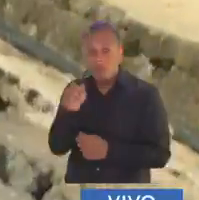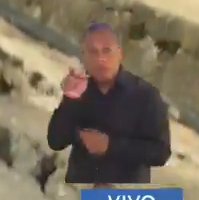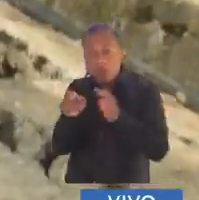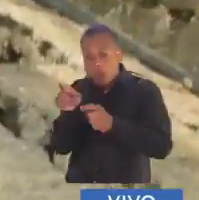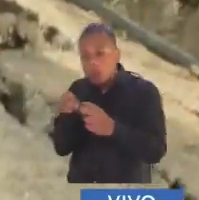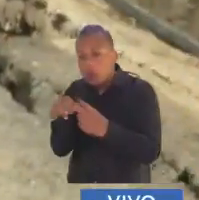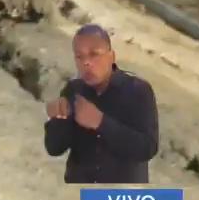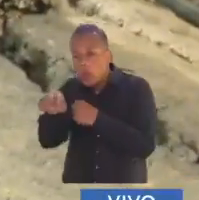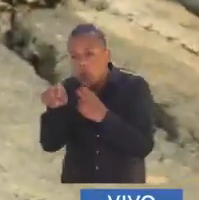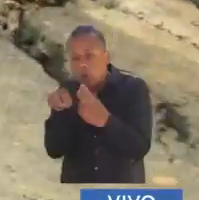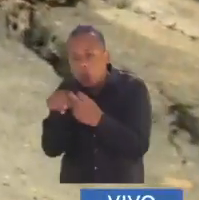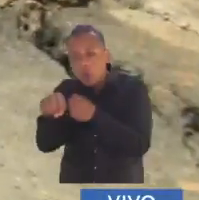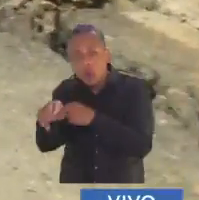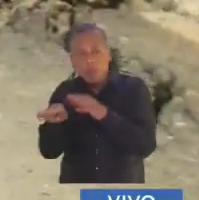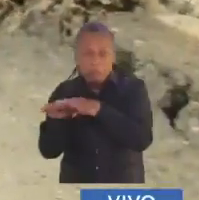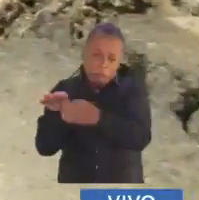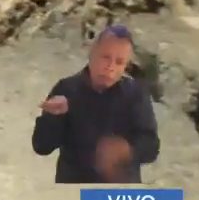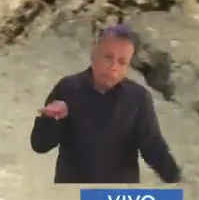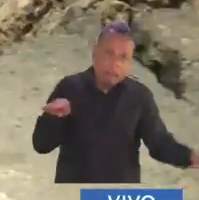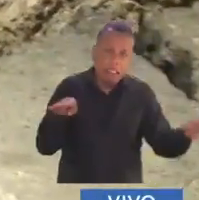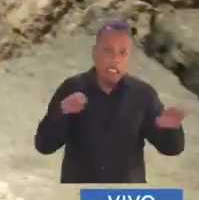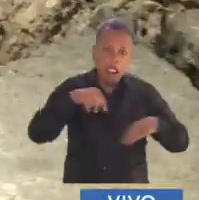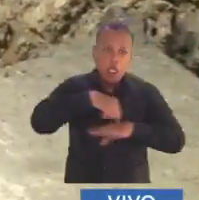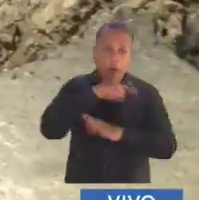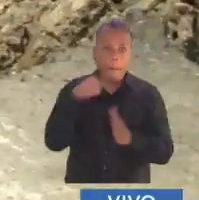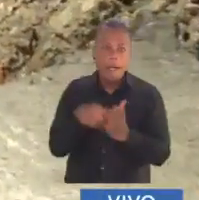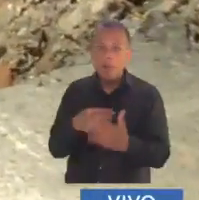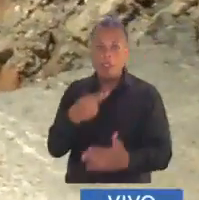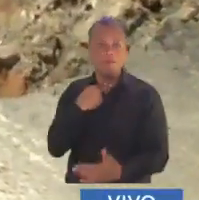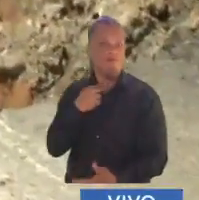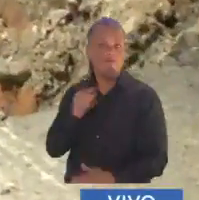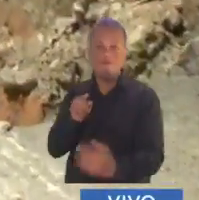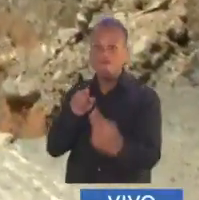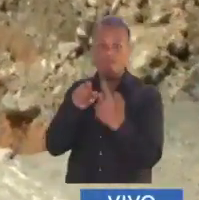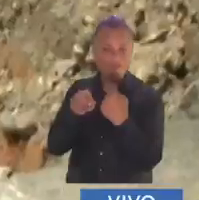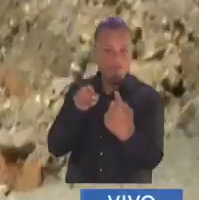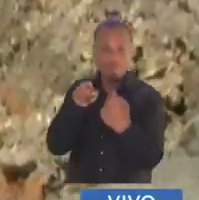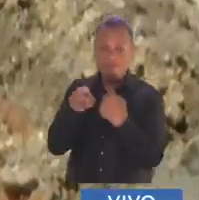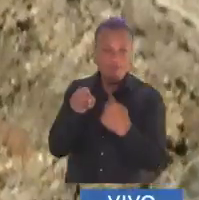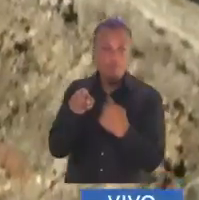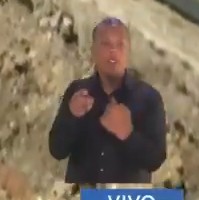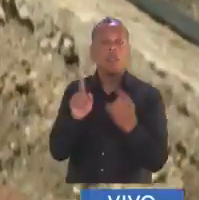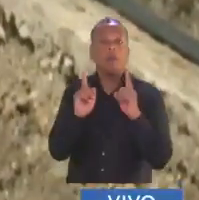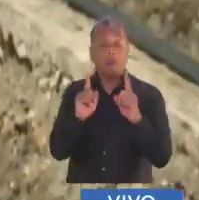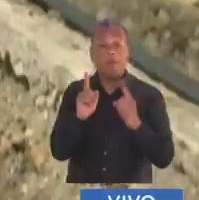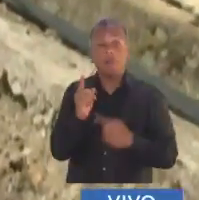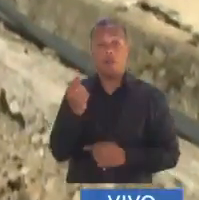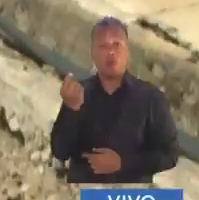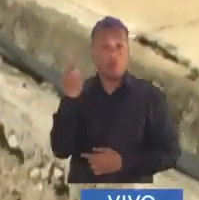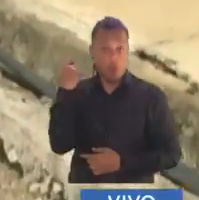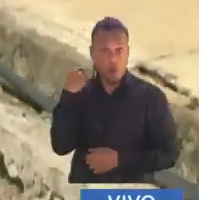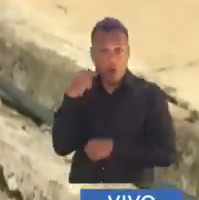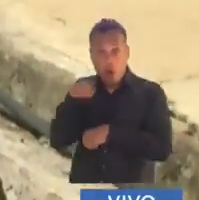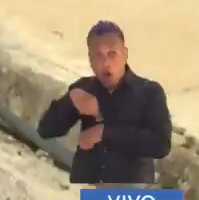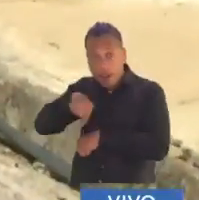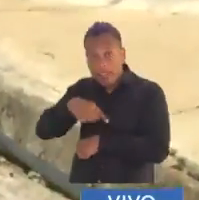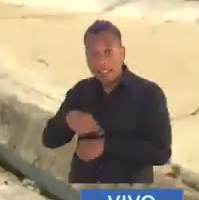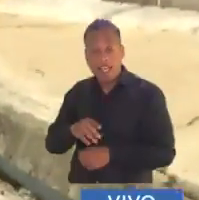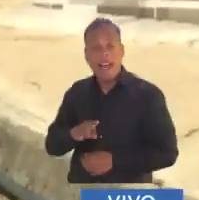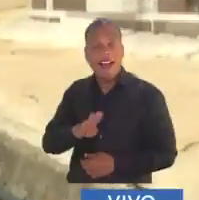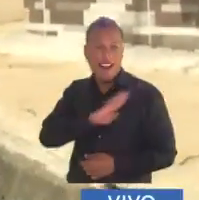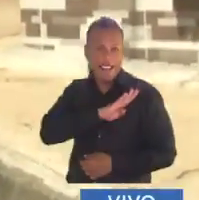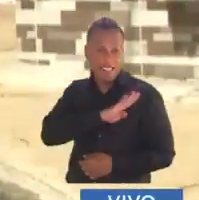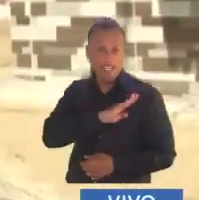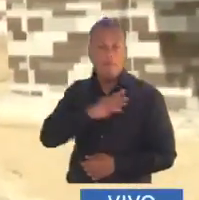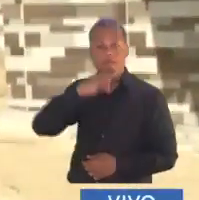estaba pasando si había terminado de caer sin embargo en las últimas horas la alcaldía de Medellín habilitó un